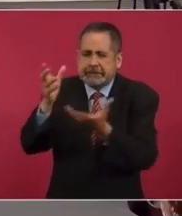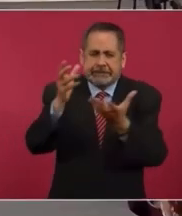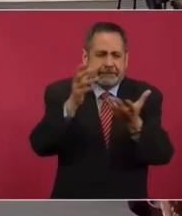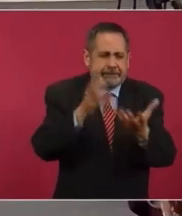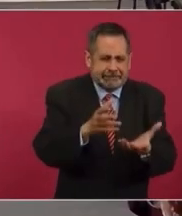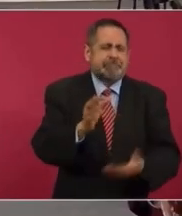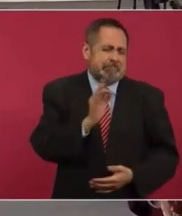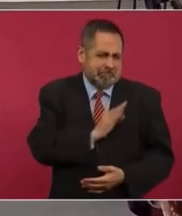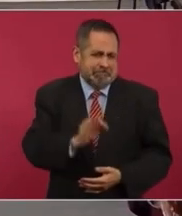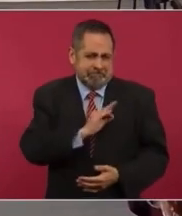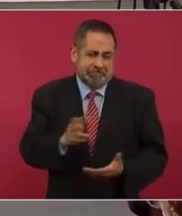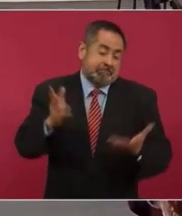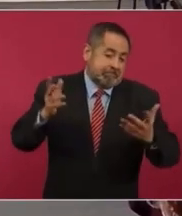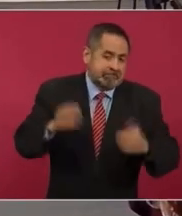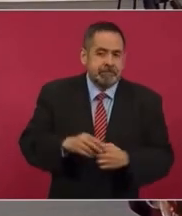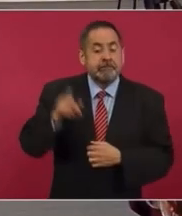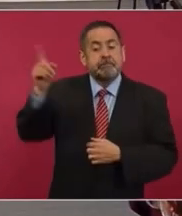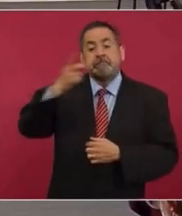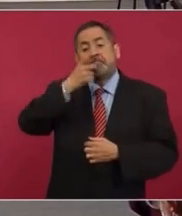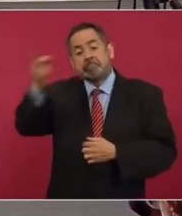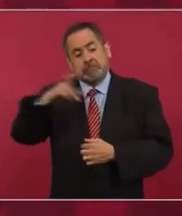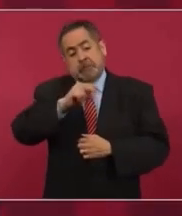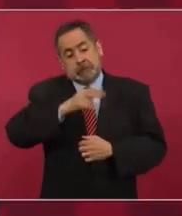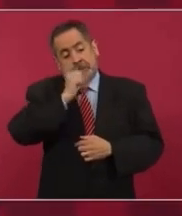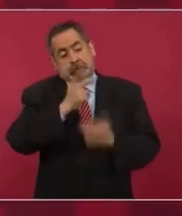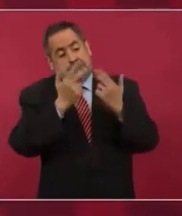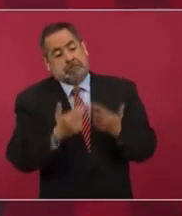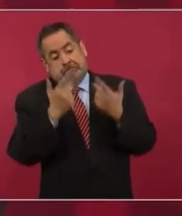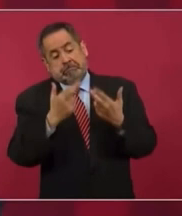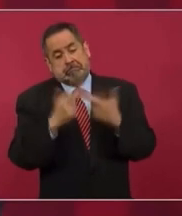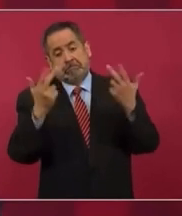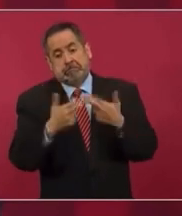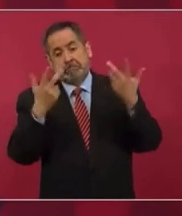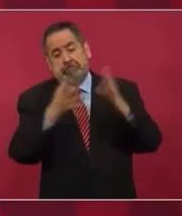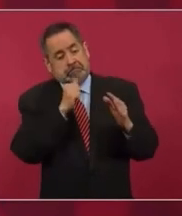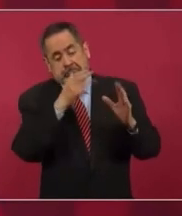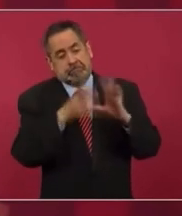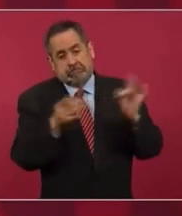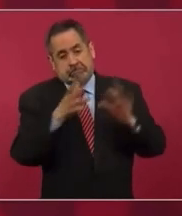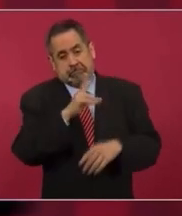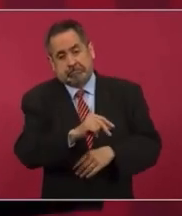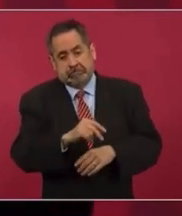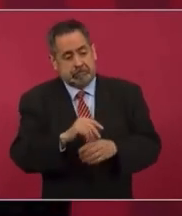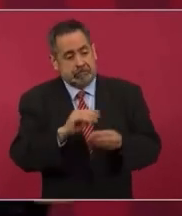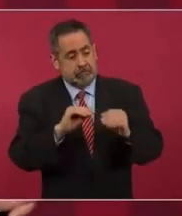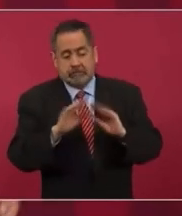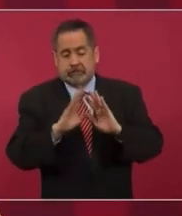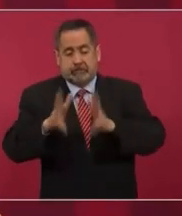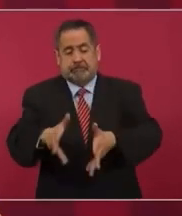puedo. Entonces, este tema. Lo que ellos han argumentado es que se deshace, que ya no se puede